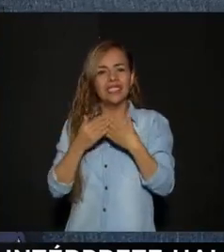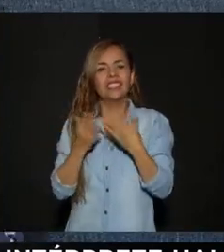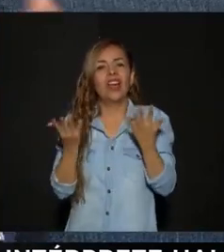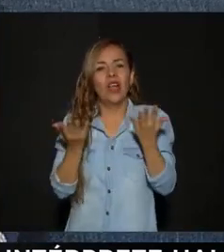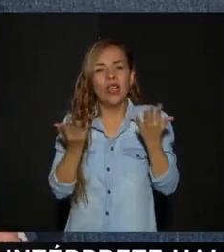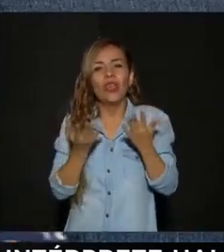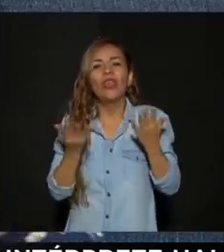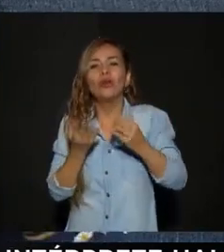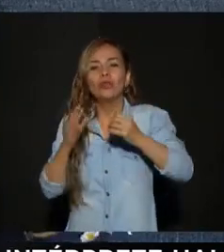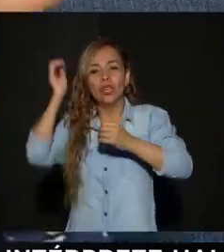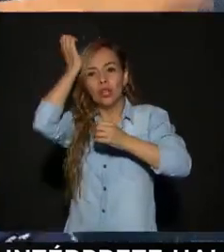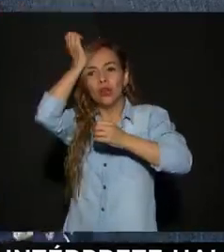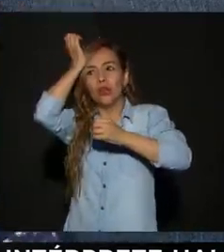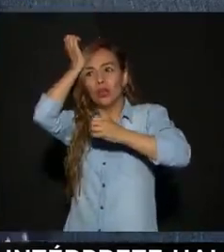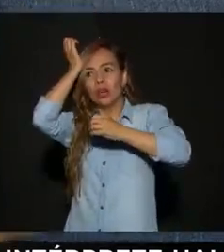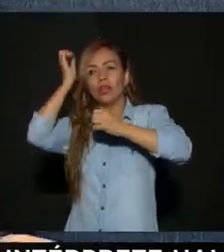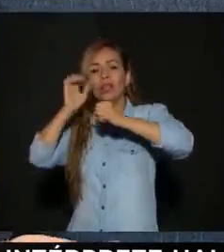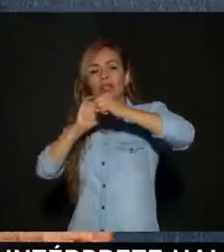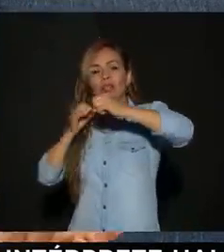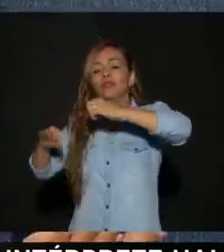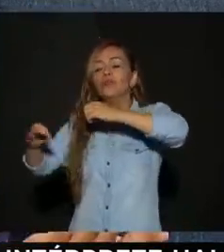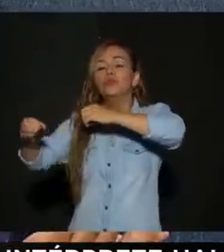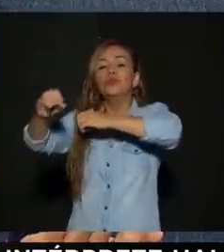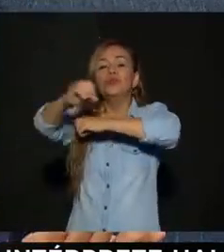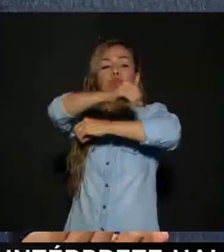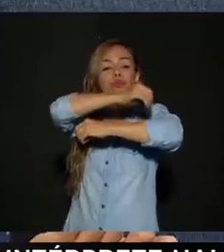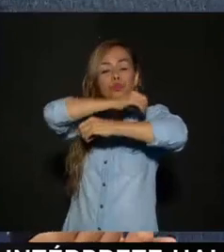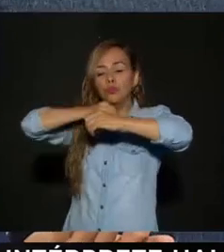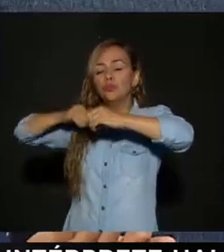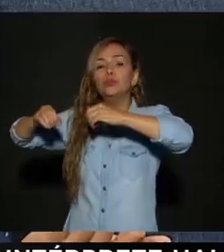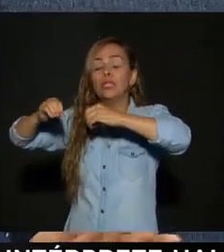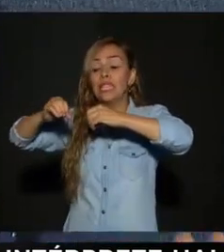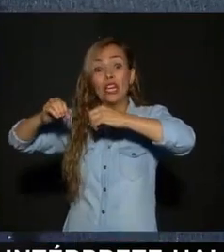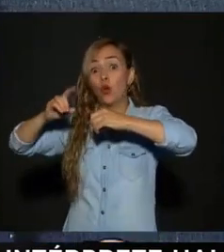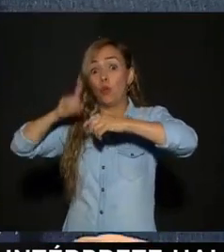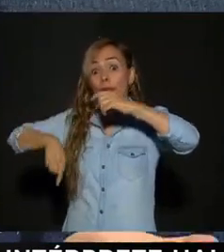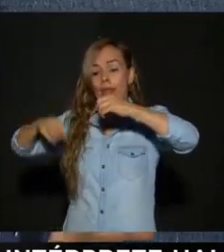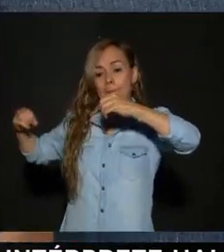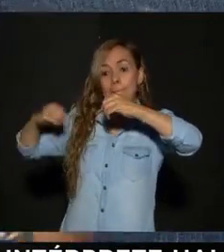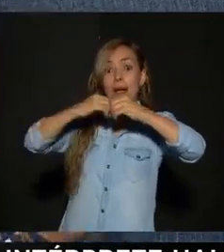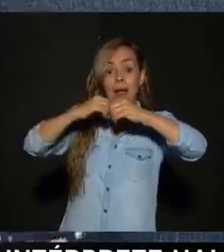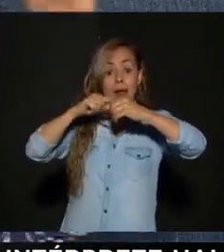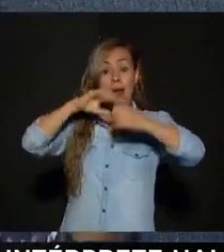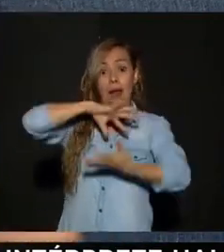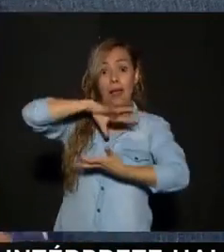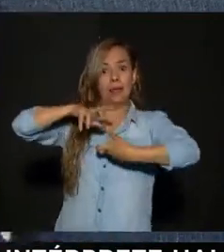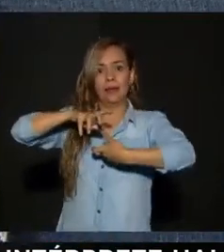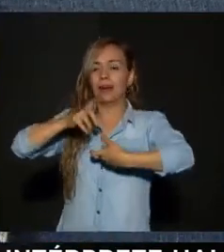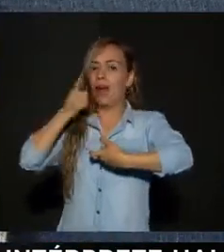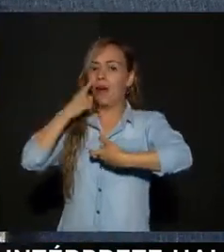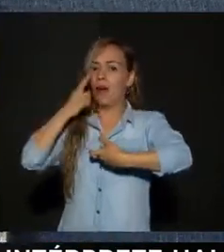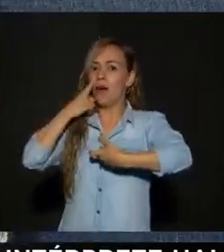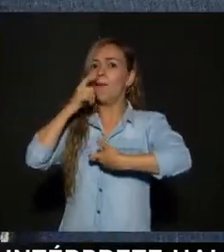por si acaso están por aquí cerca, no se vayan de pronto a chocar con la Tierra. Entonces, mejor saber cuáles son